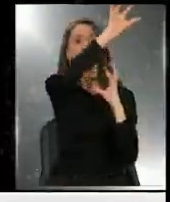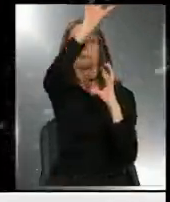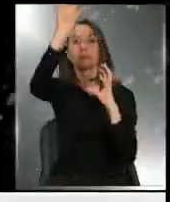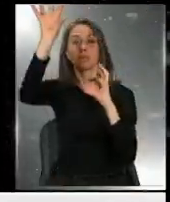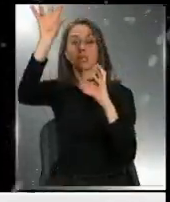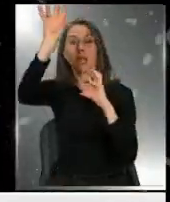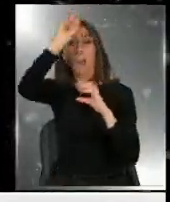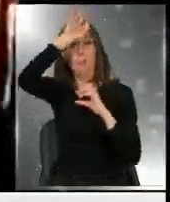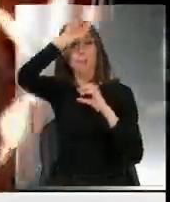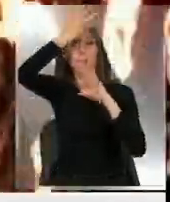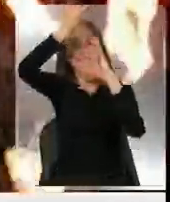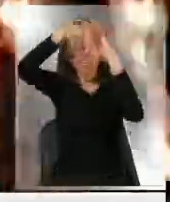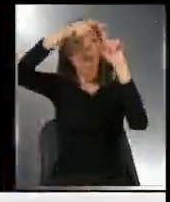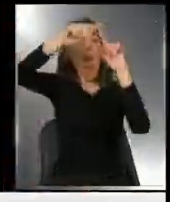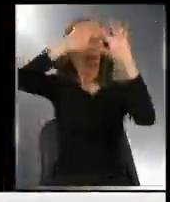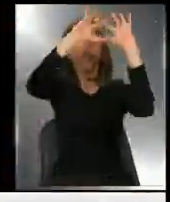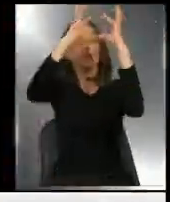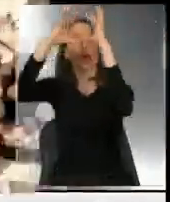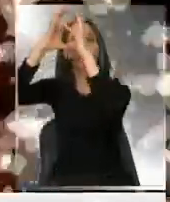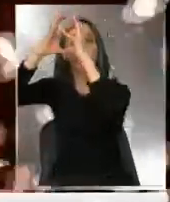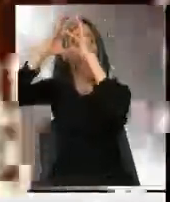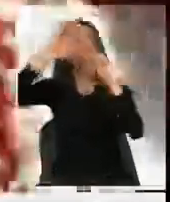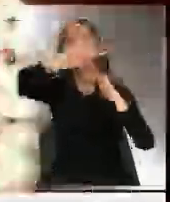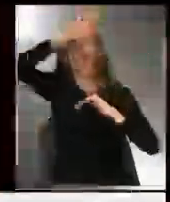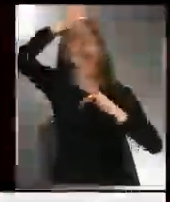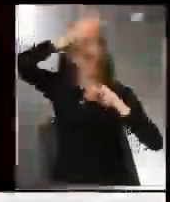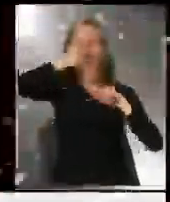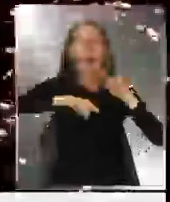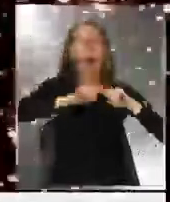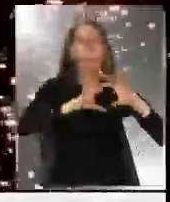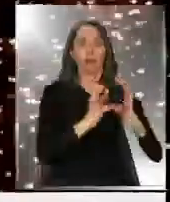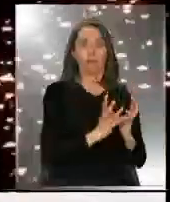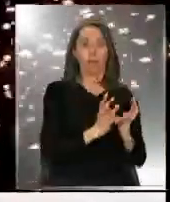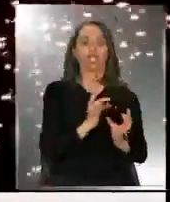de minería espacial. Y Chile no se queda atrás.